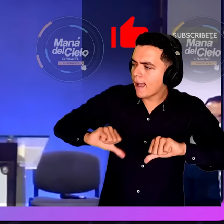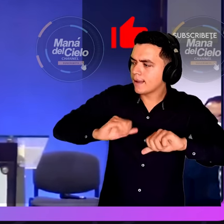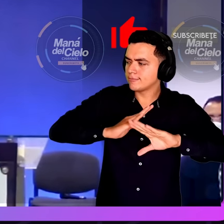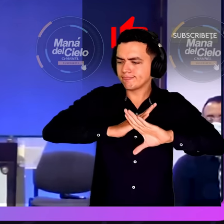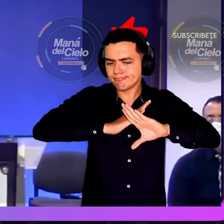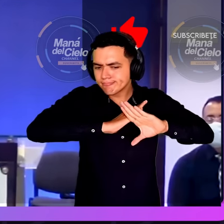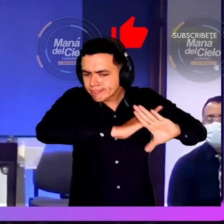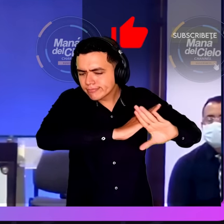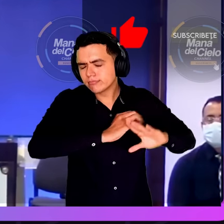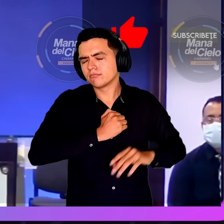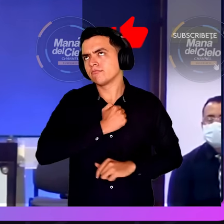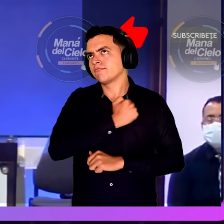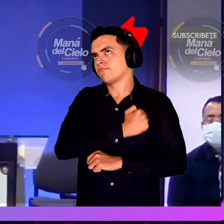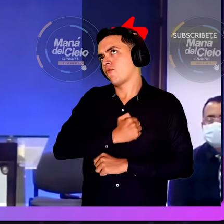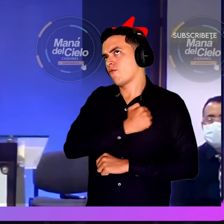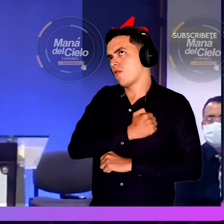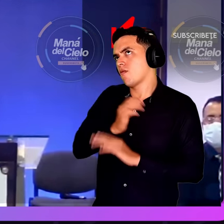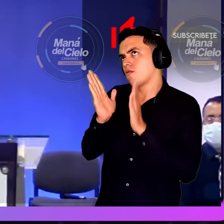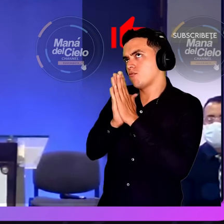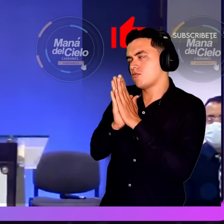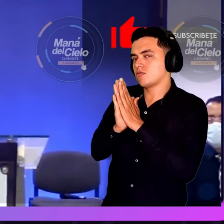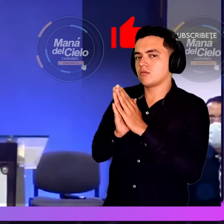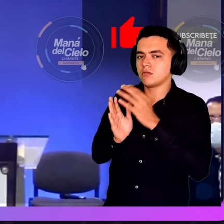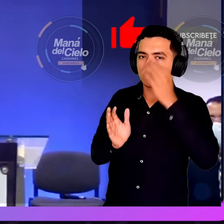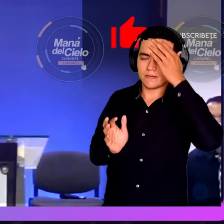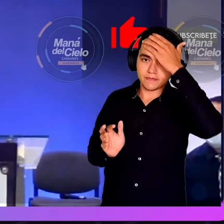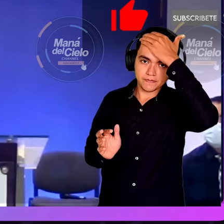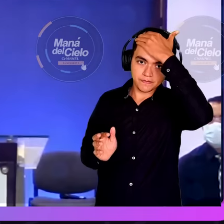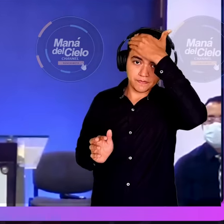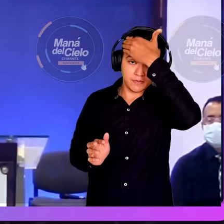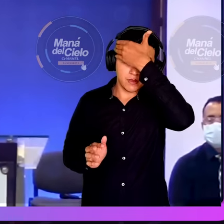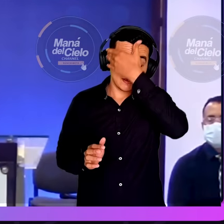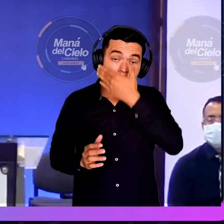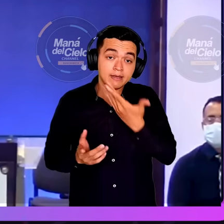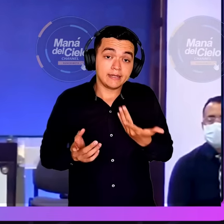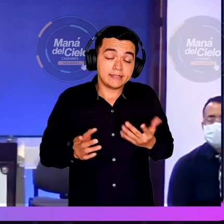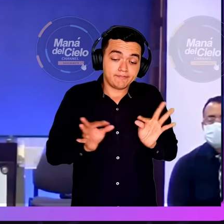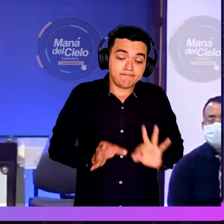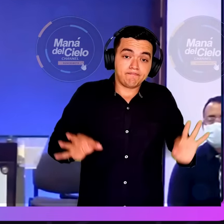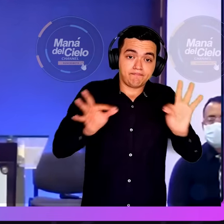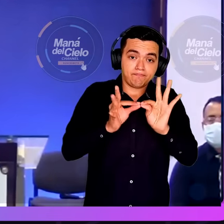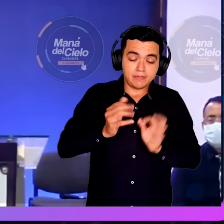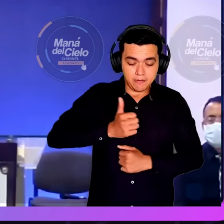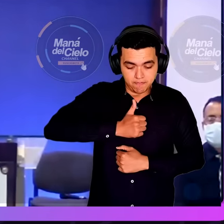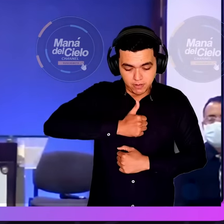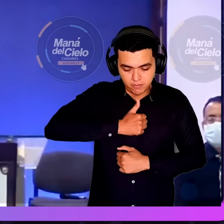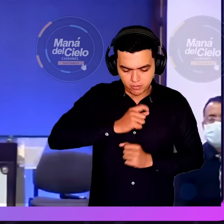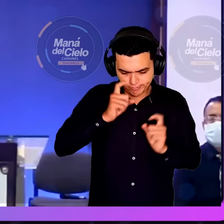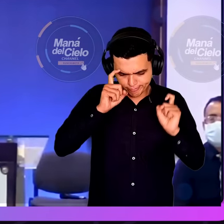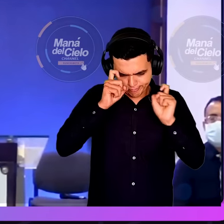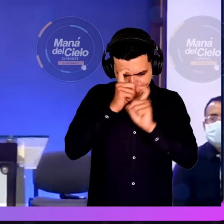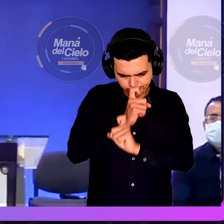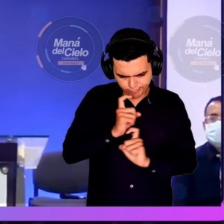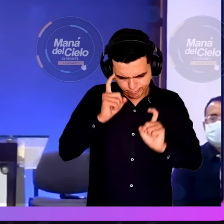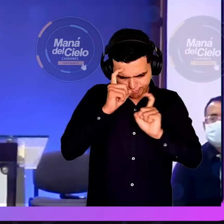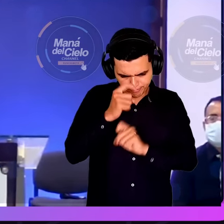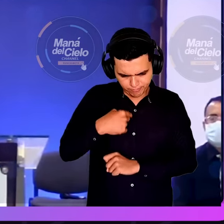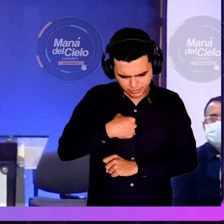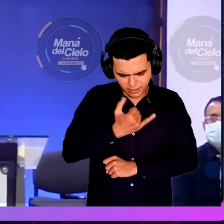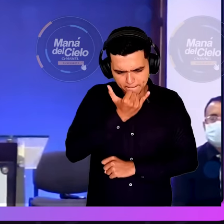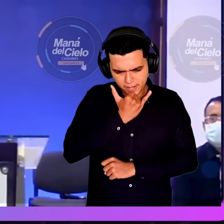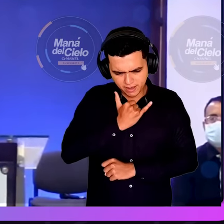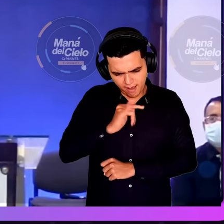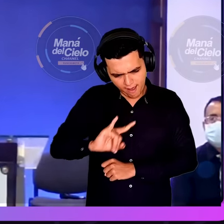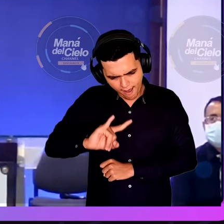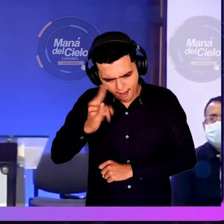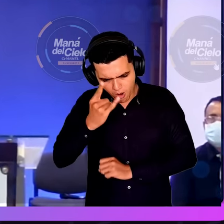Sí, fiel, fidelidad. Entonces por la mañana, antes de pedir un poco de cosas, fidelidad. Anoche estábamos